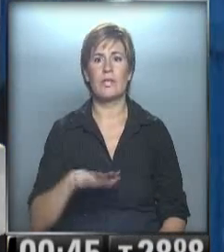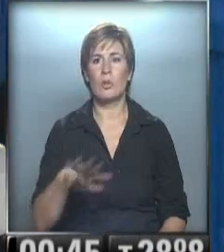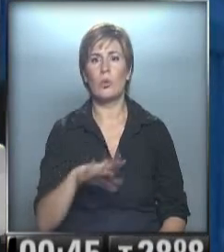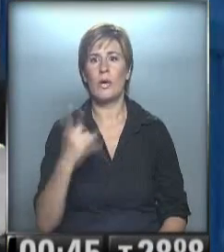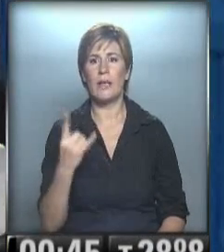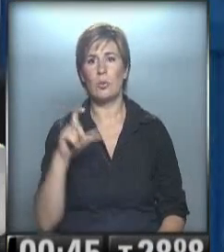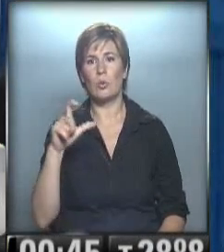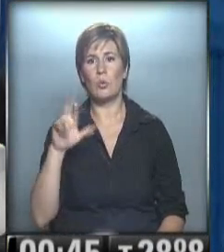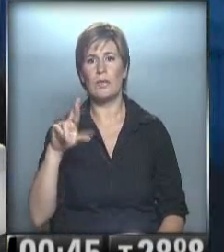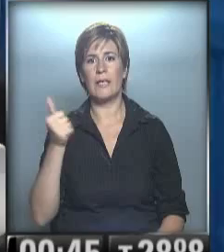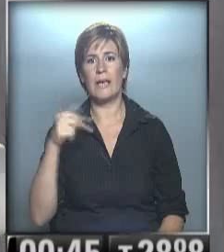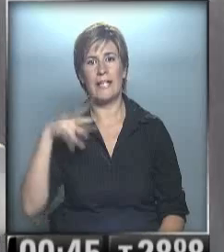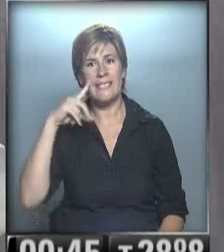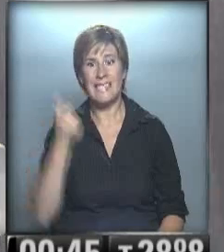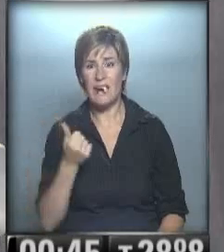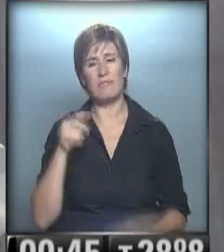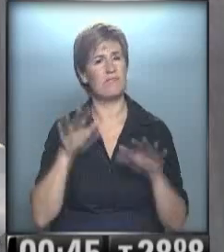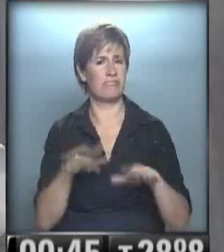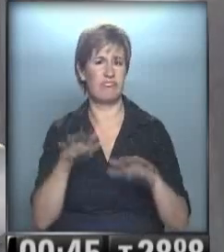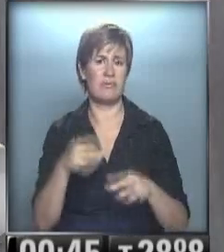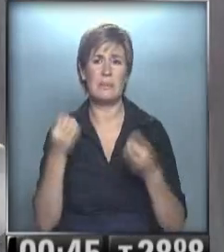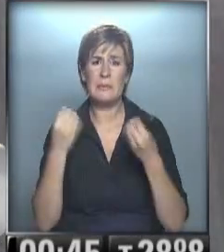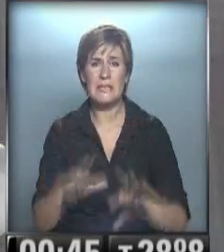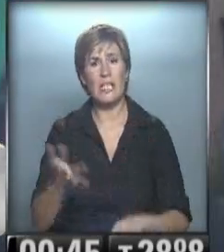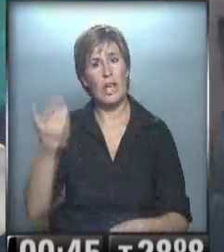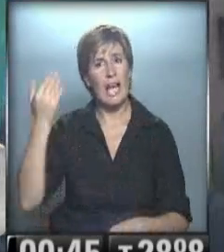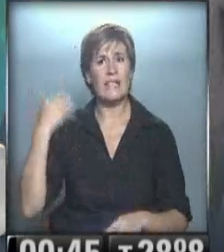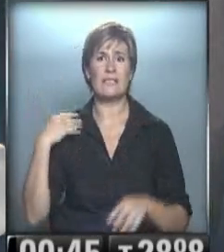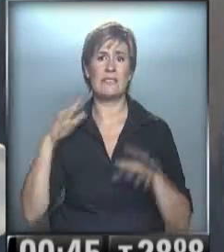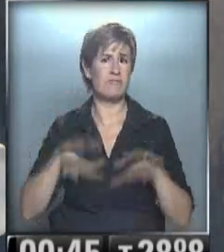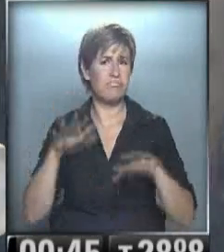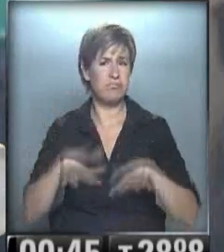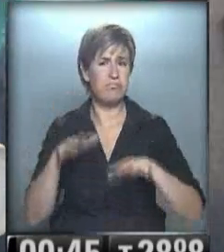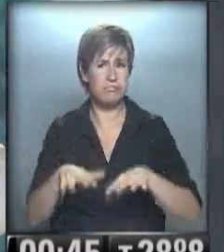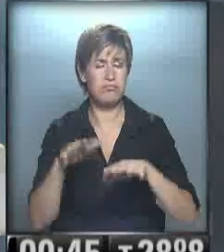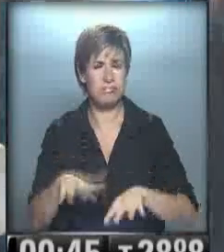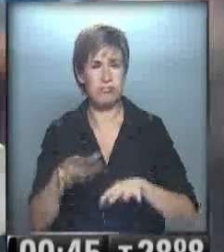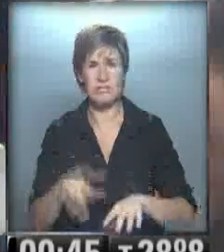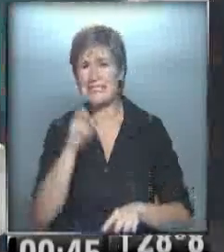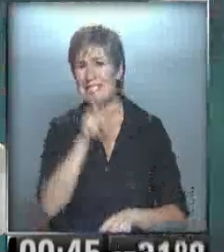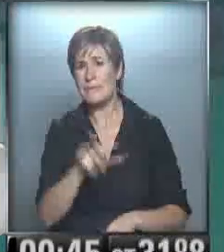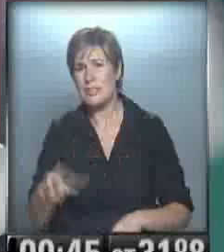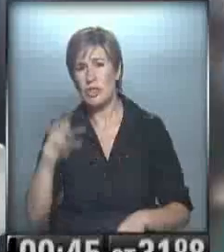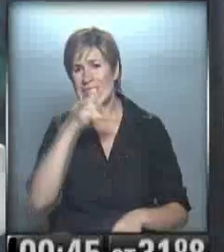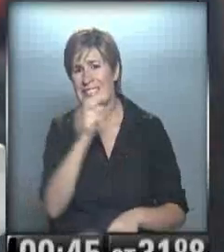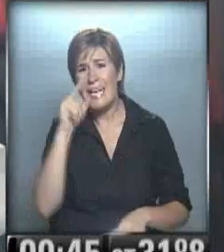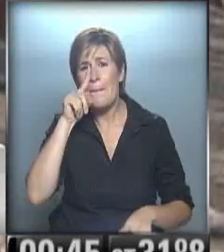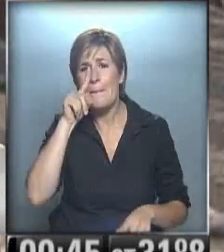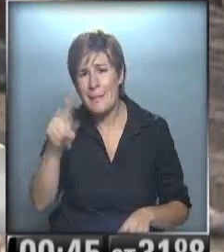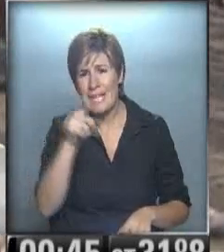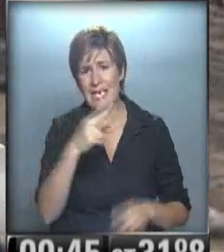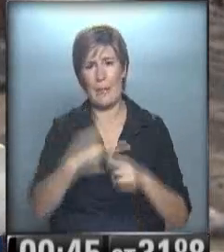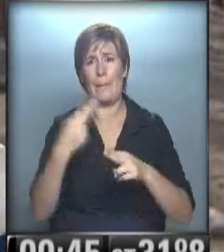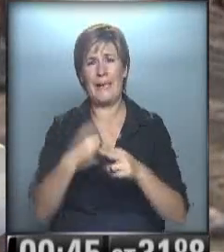Los enfrentamientos comenzaron cuando finalizó la masiva manifestación que congregó a más de 100.000 personas en la Plaza de la